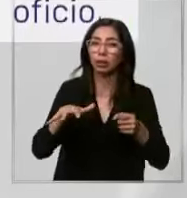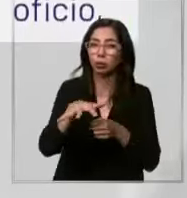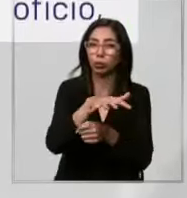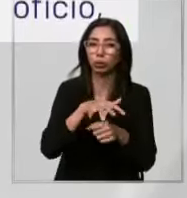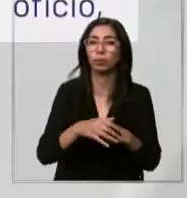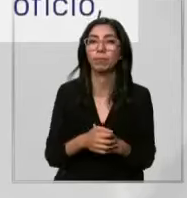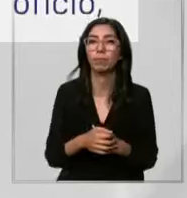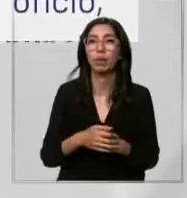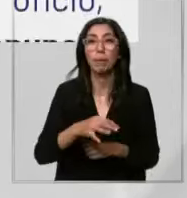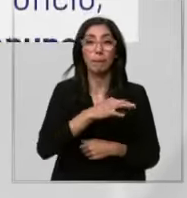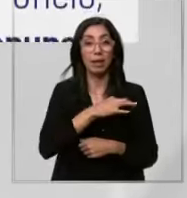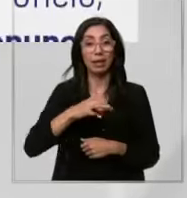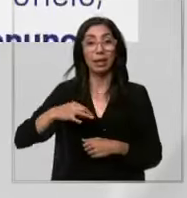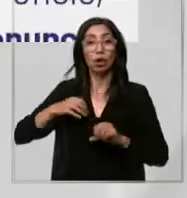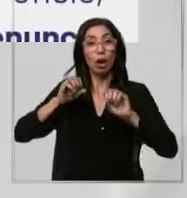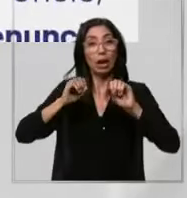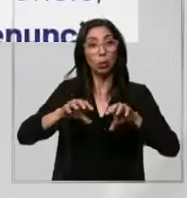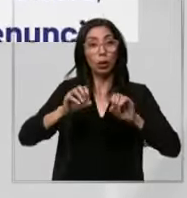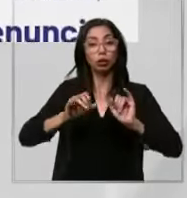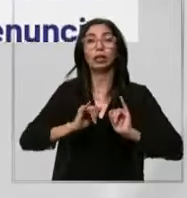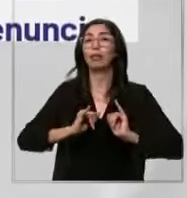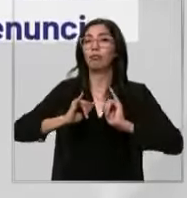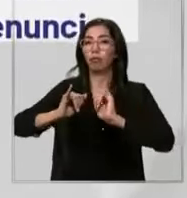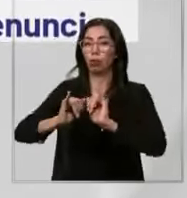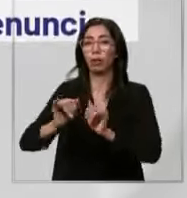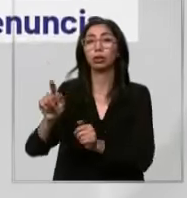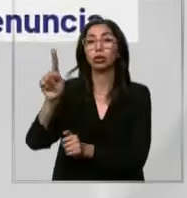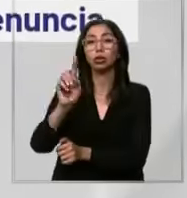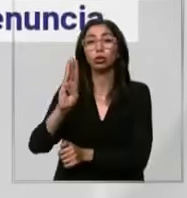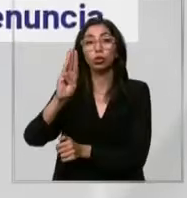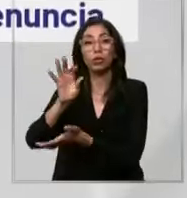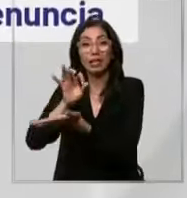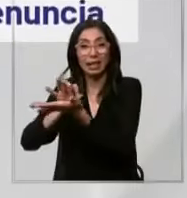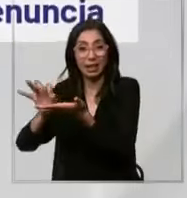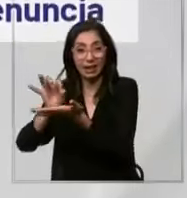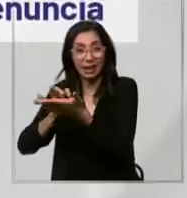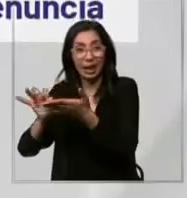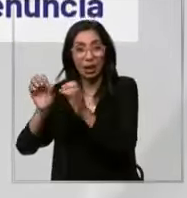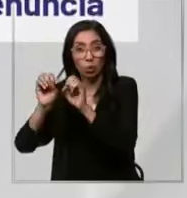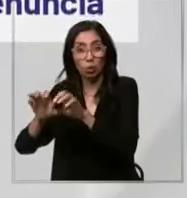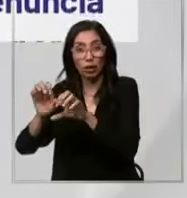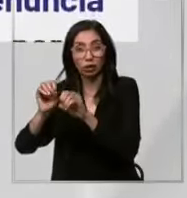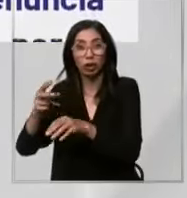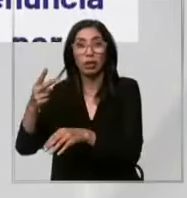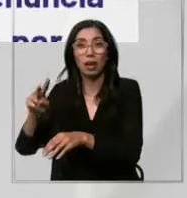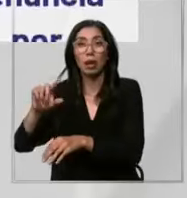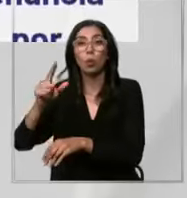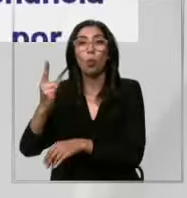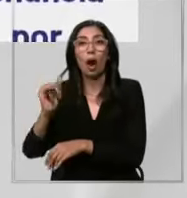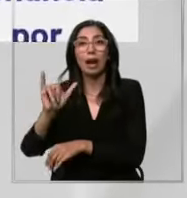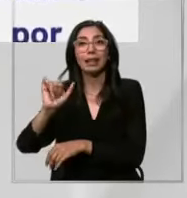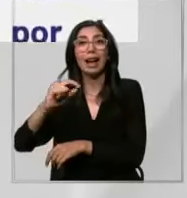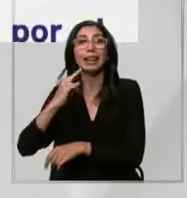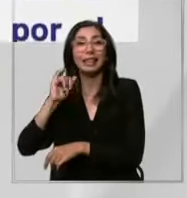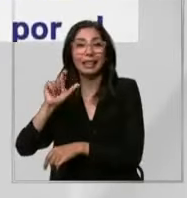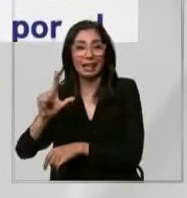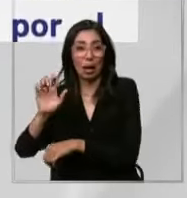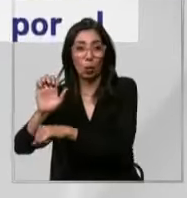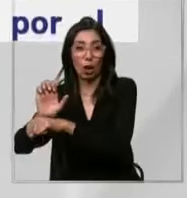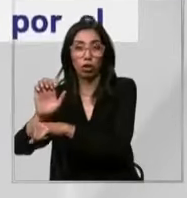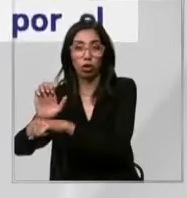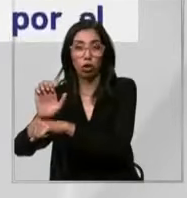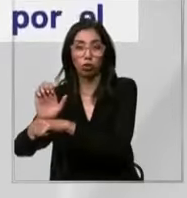Ministerio de Educación informa que a través de la subsecretaría de Educación del distrito de Guayaquil zona 8 actuó inmediatamente y de